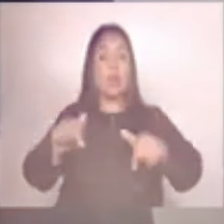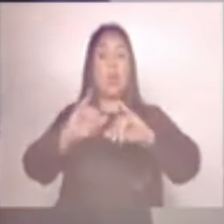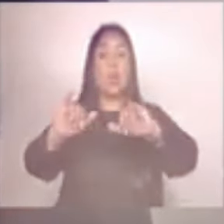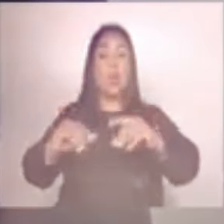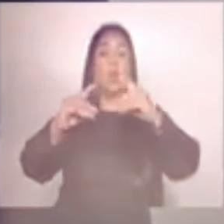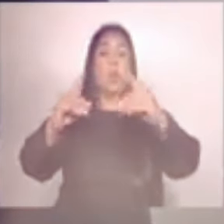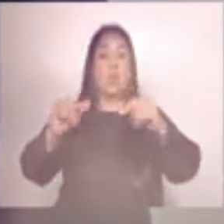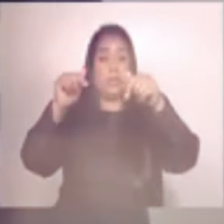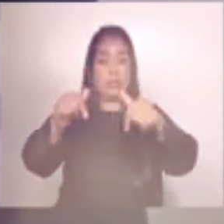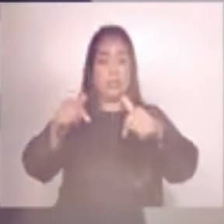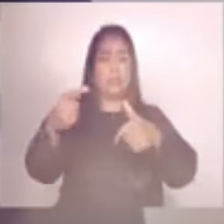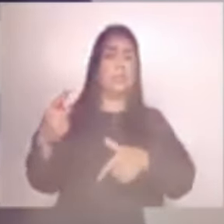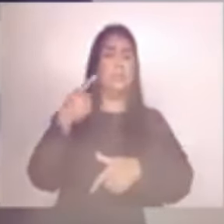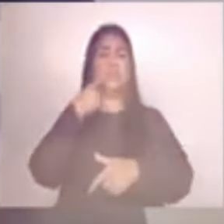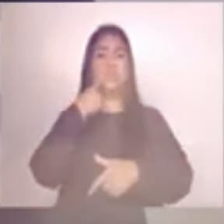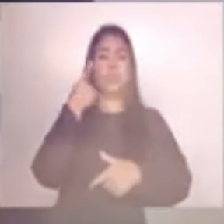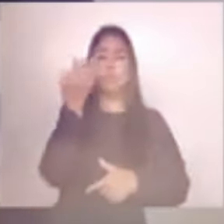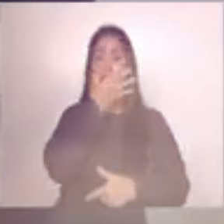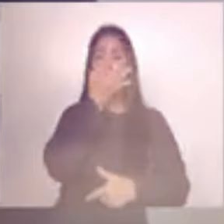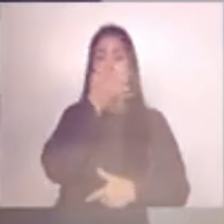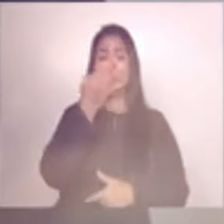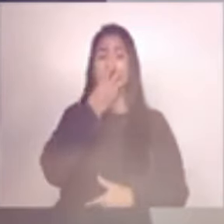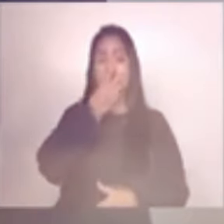mujeres indígenas, seleccionadas por